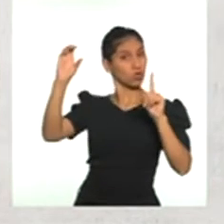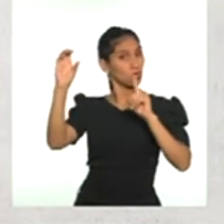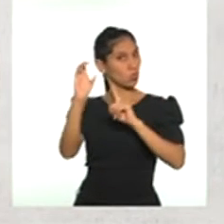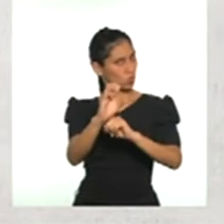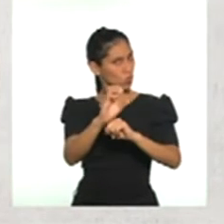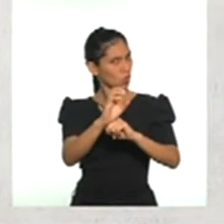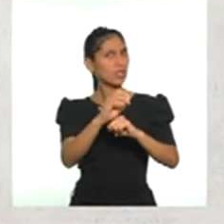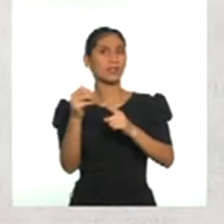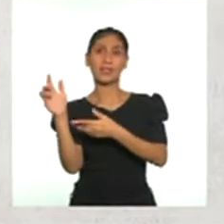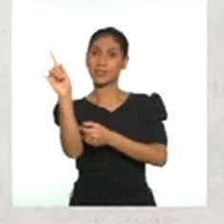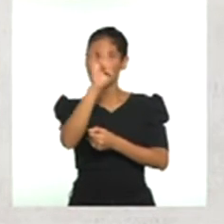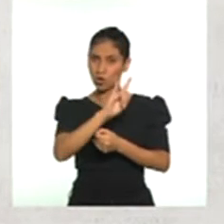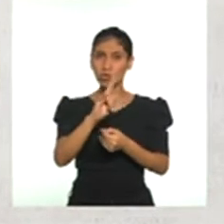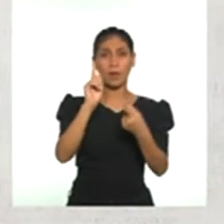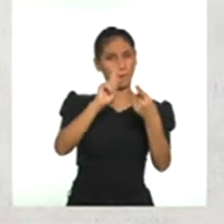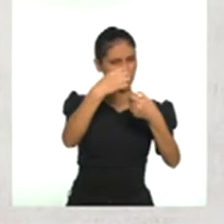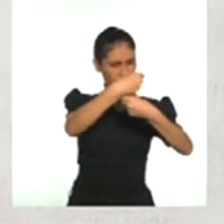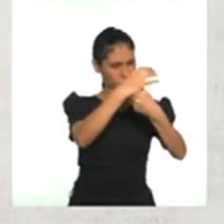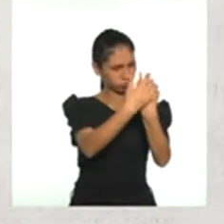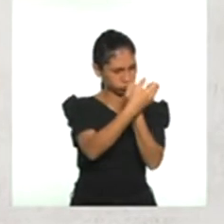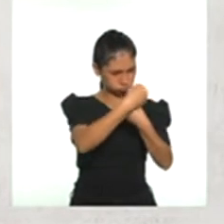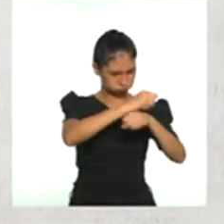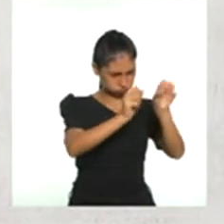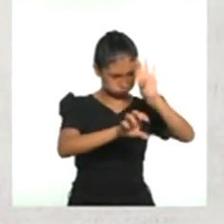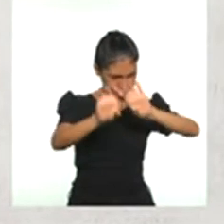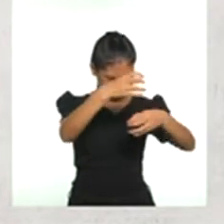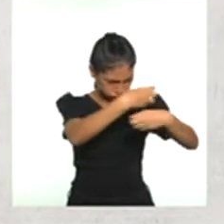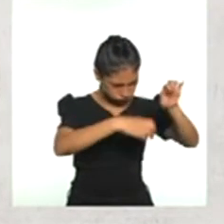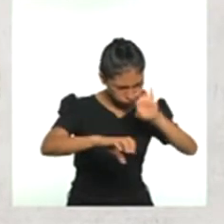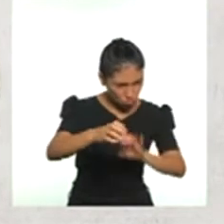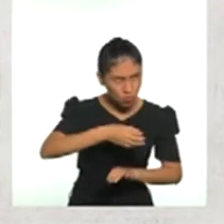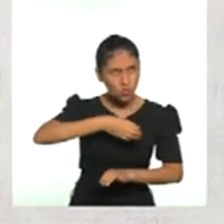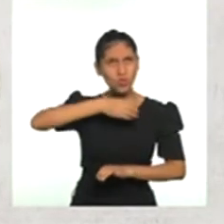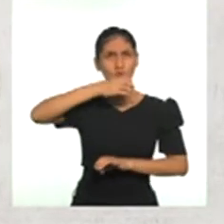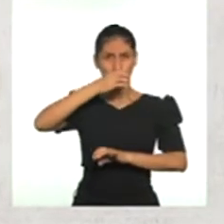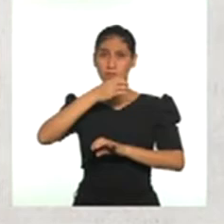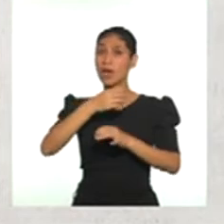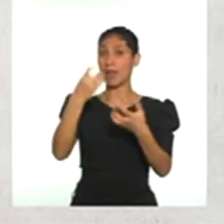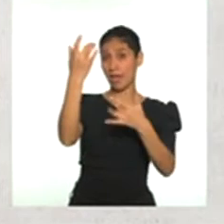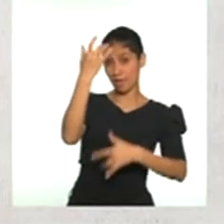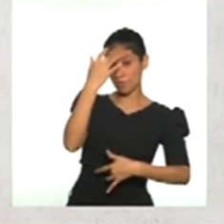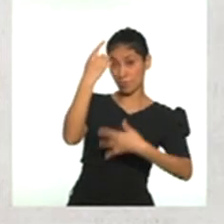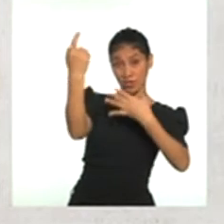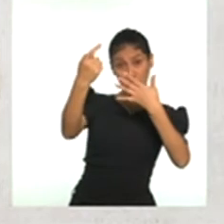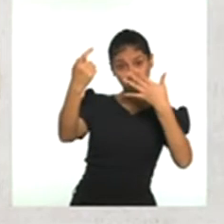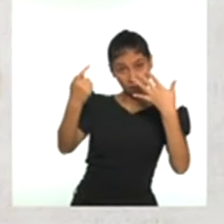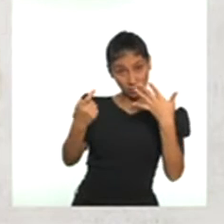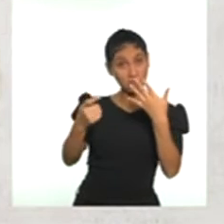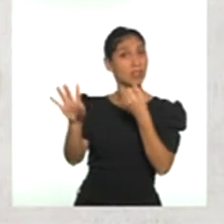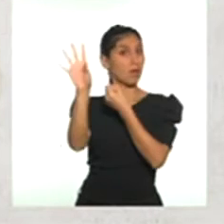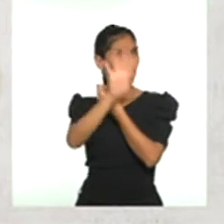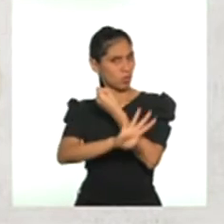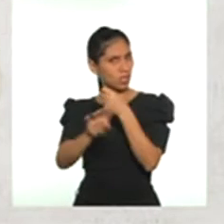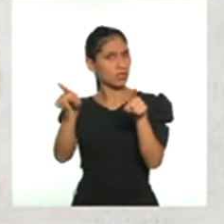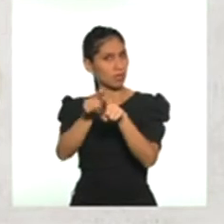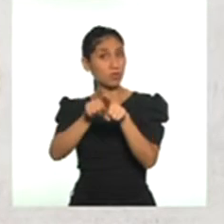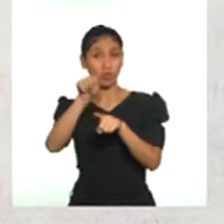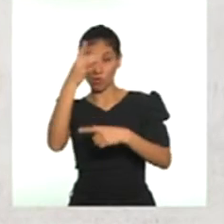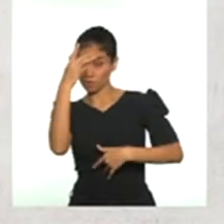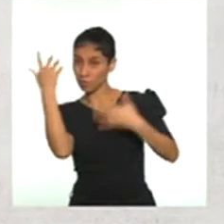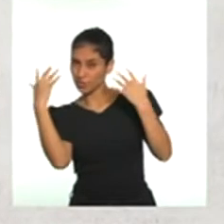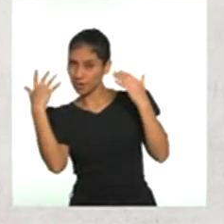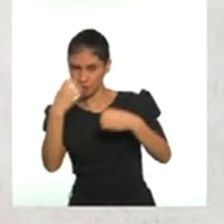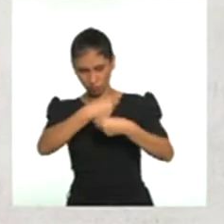para el mantenimiento de la salud, así como para la prevención, el diagnóstico, la mejora o el tratamiento de